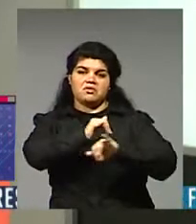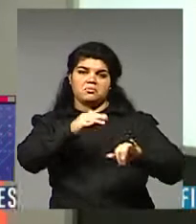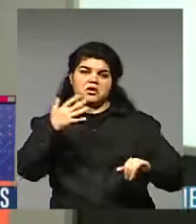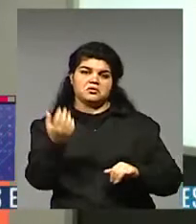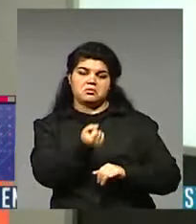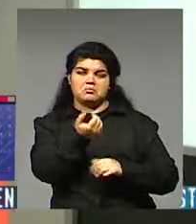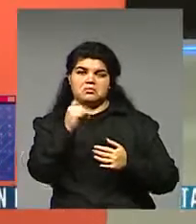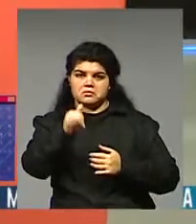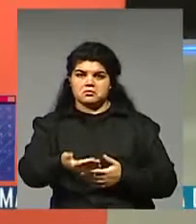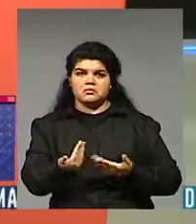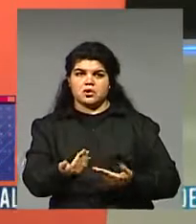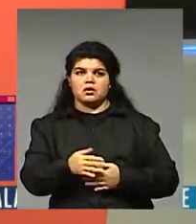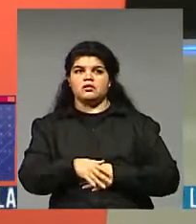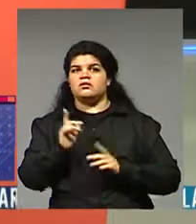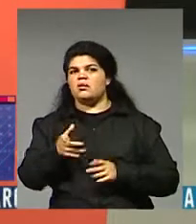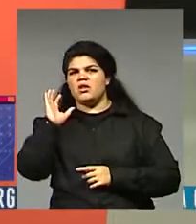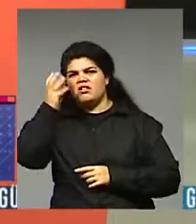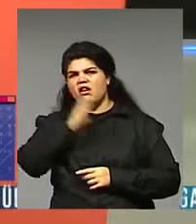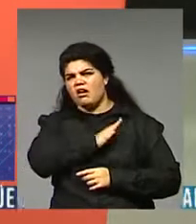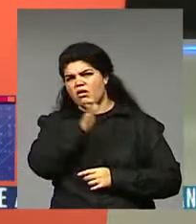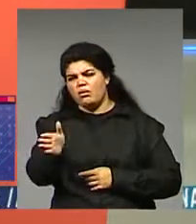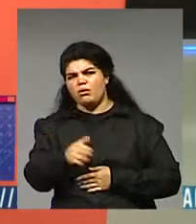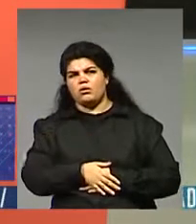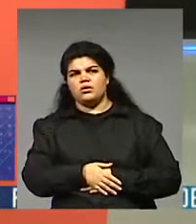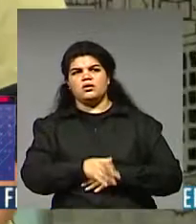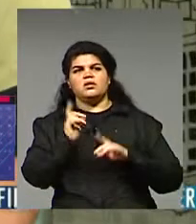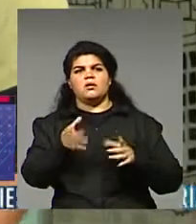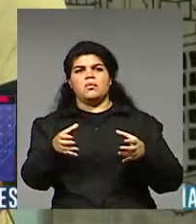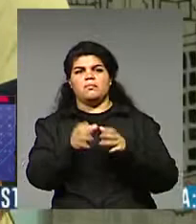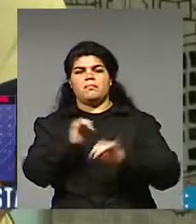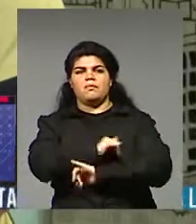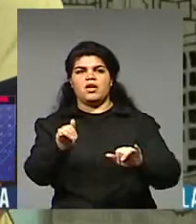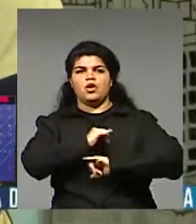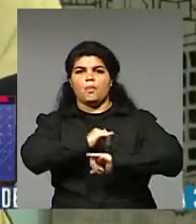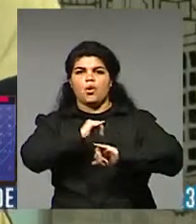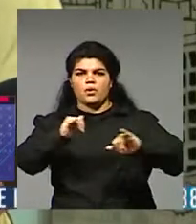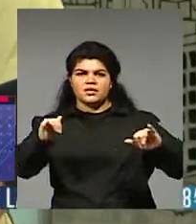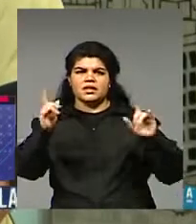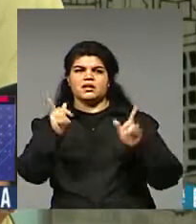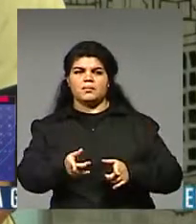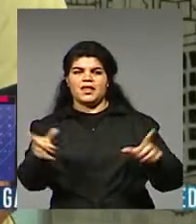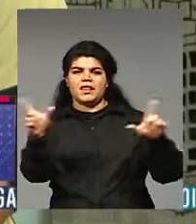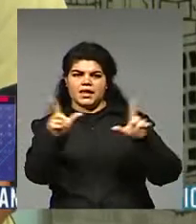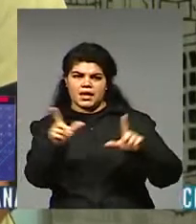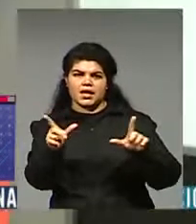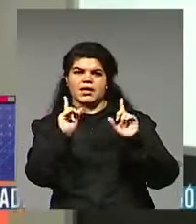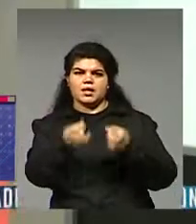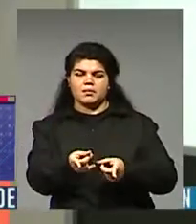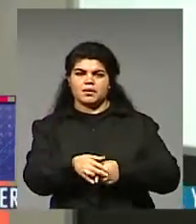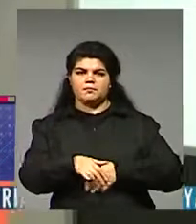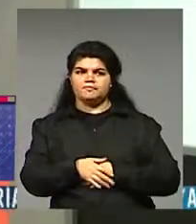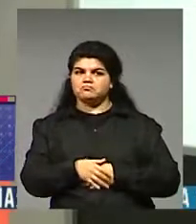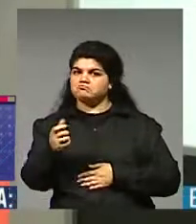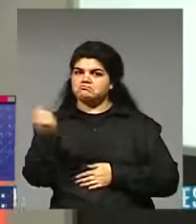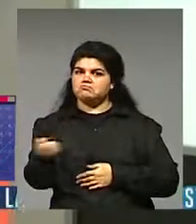También sabemos ir, bueno, radio, hemos hecho medios de comunicación y publicidad por todos, radios, televisión. Es importante, digo, la